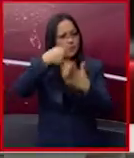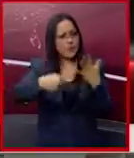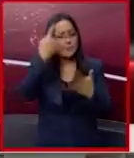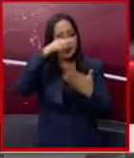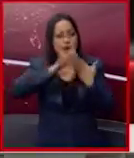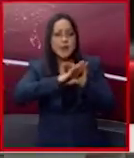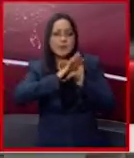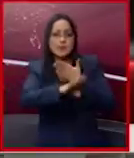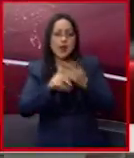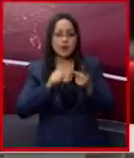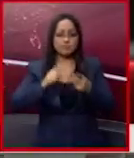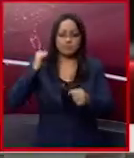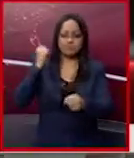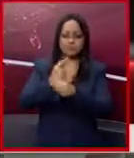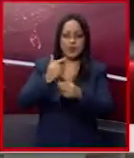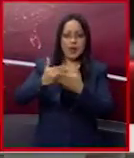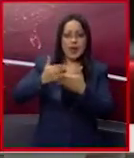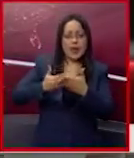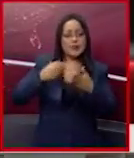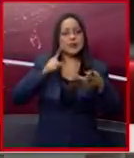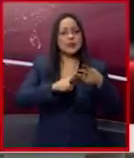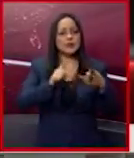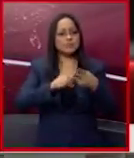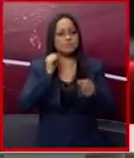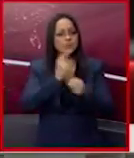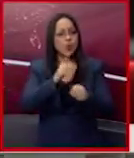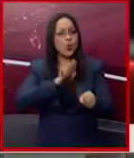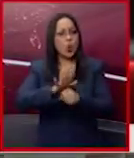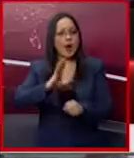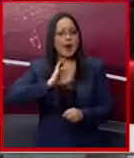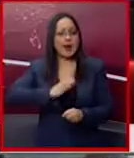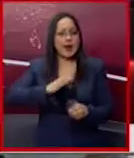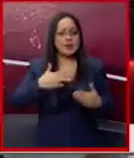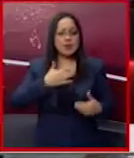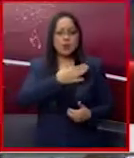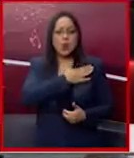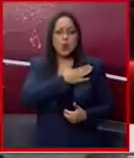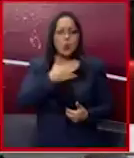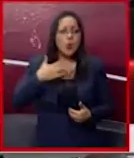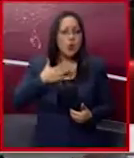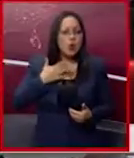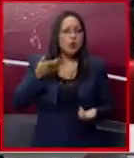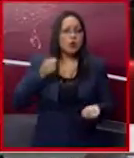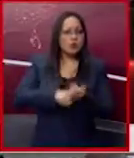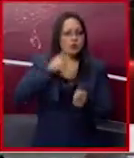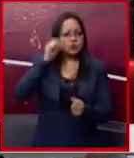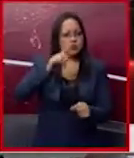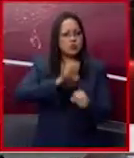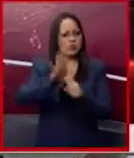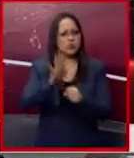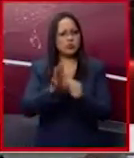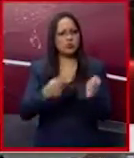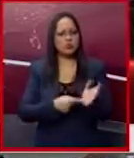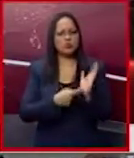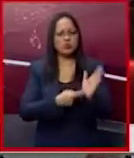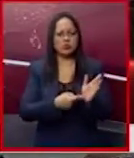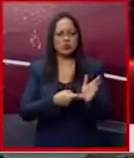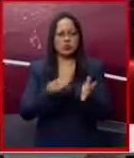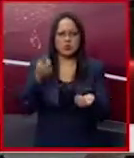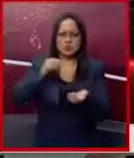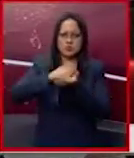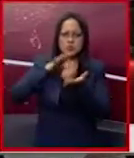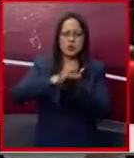prevención, detección oportuna y atención del cáncer de pulmón, así como coordinar los esfuerzos